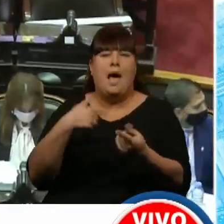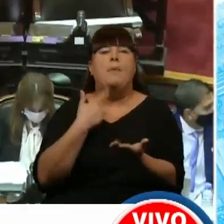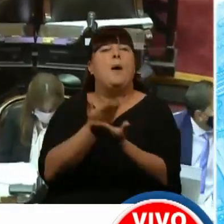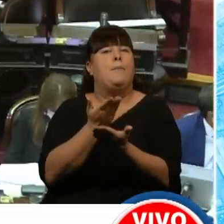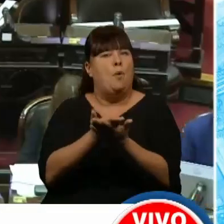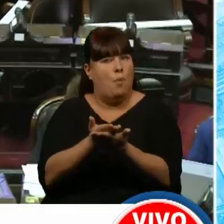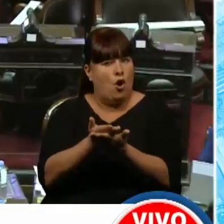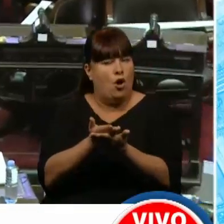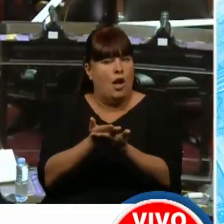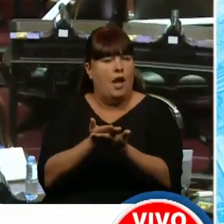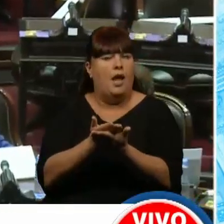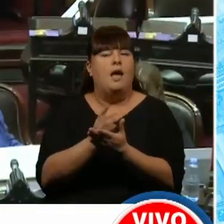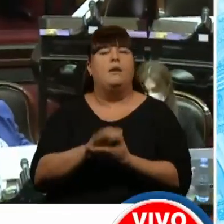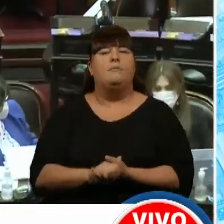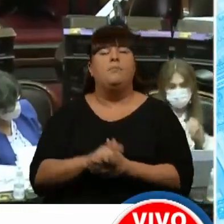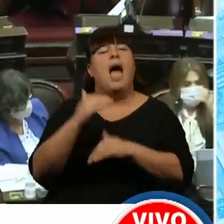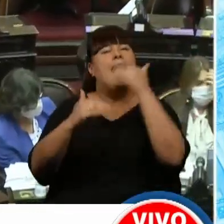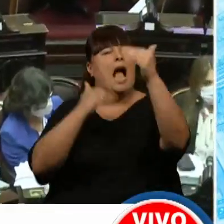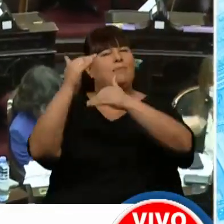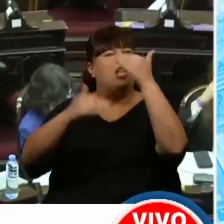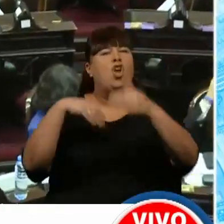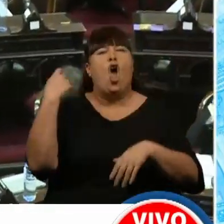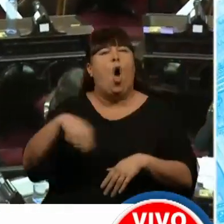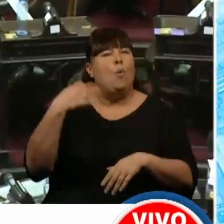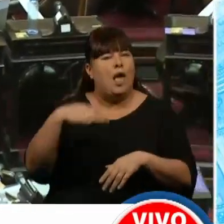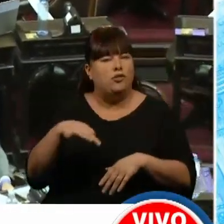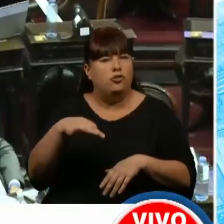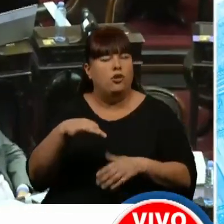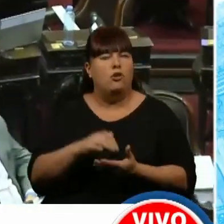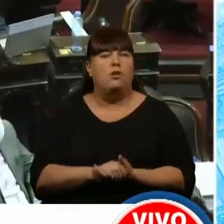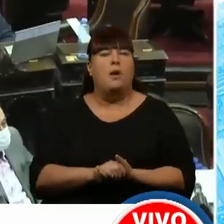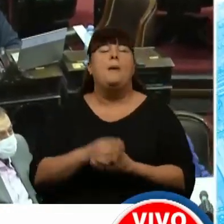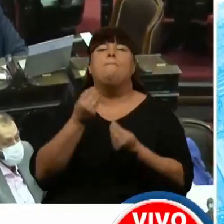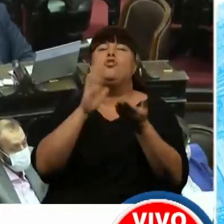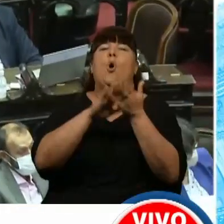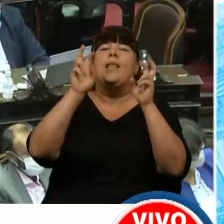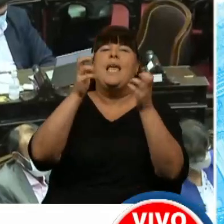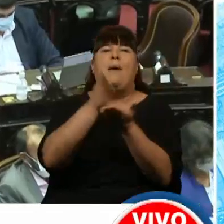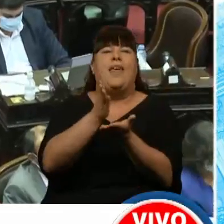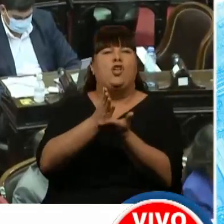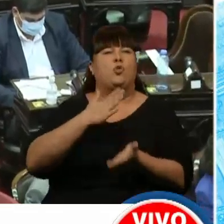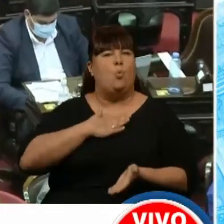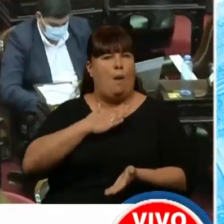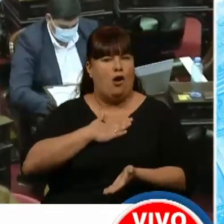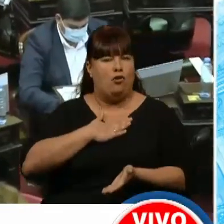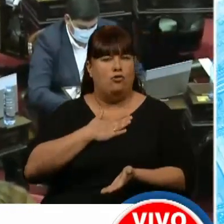proponemos una capacitación obligatoria en materia de derechos humanos.